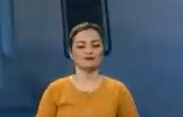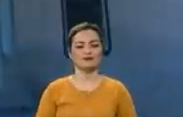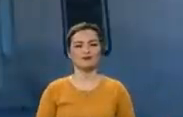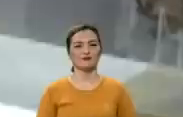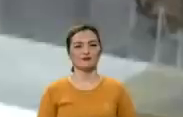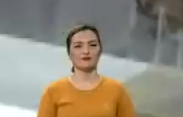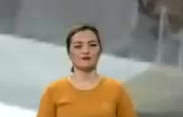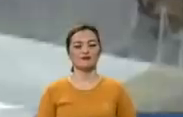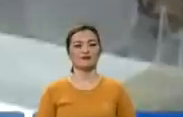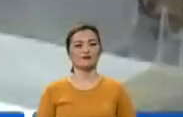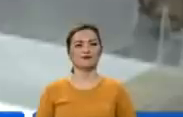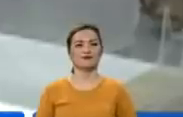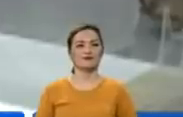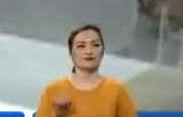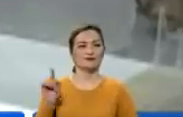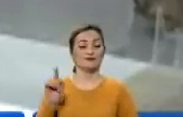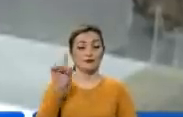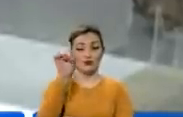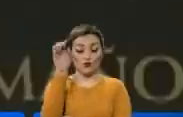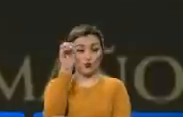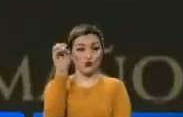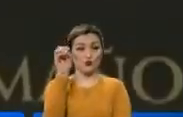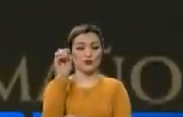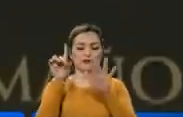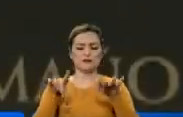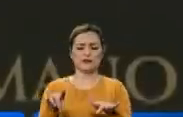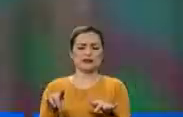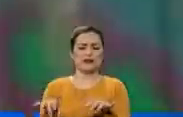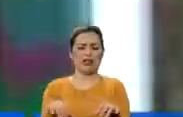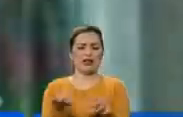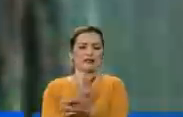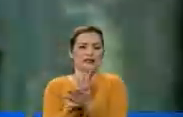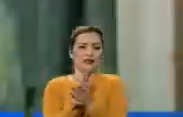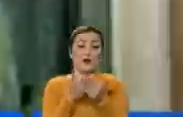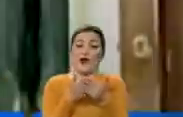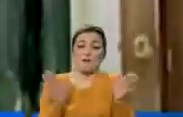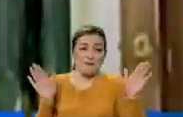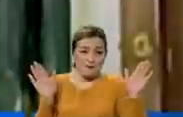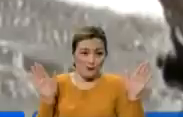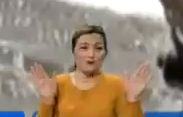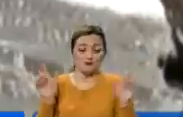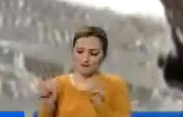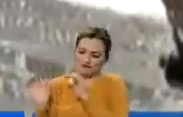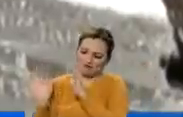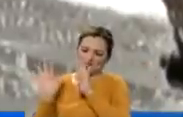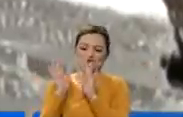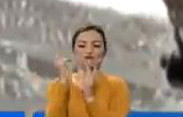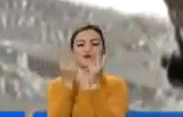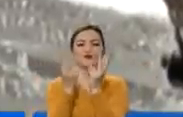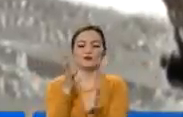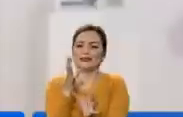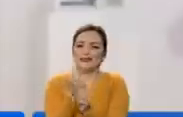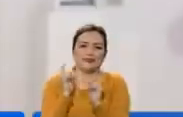Desde este 1 de octubre, luego de 6 meses de inactividad, los museos de la ciudad abren sus puertas para recibir al público en medio de